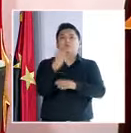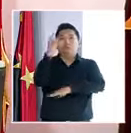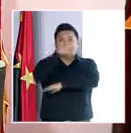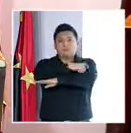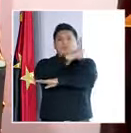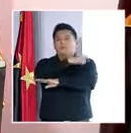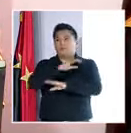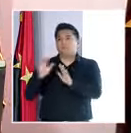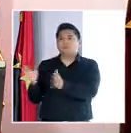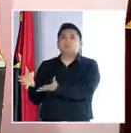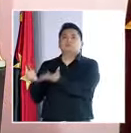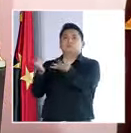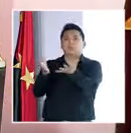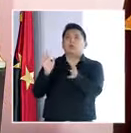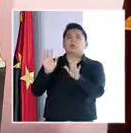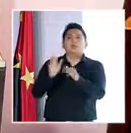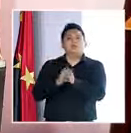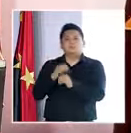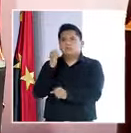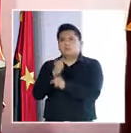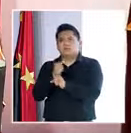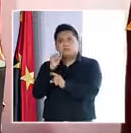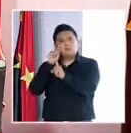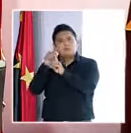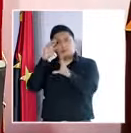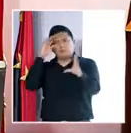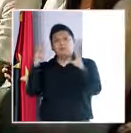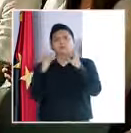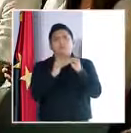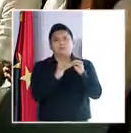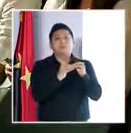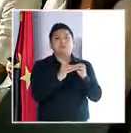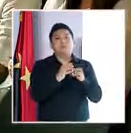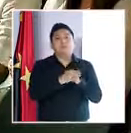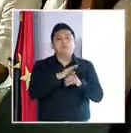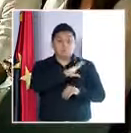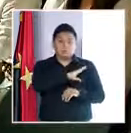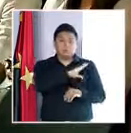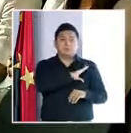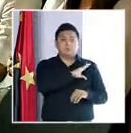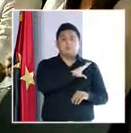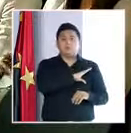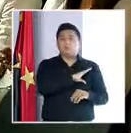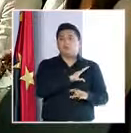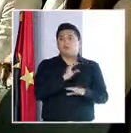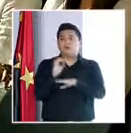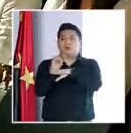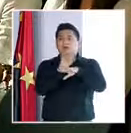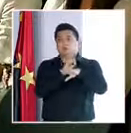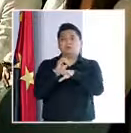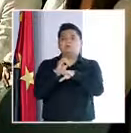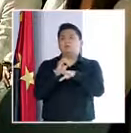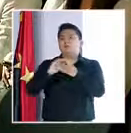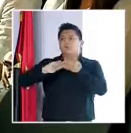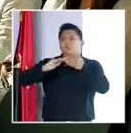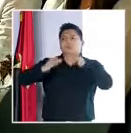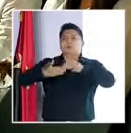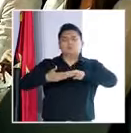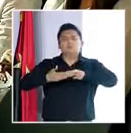Catatumbo para que en una alianza entre las alcaldías, las organizaciones